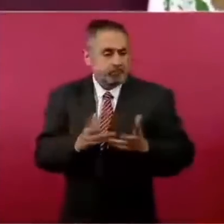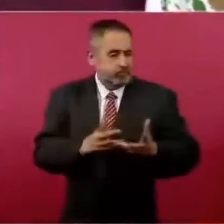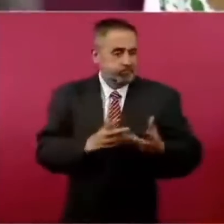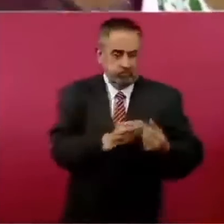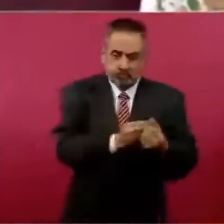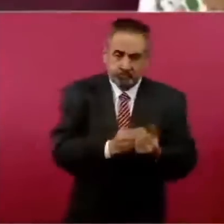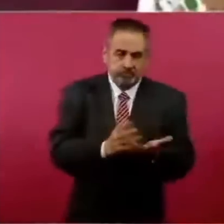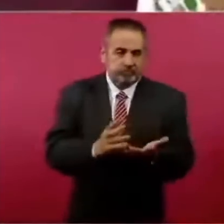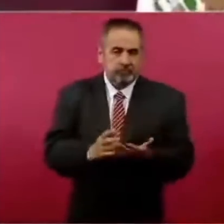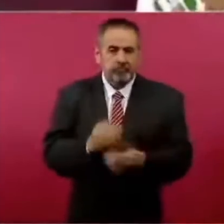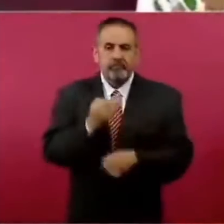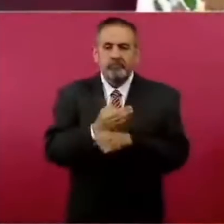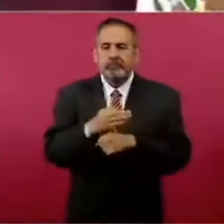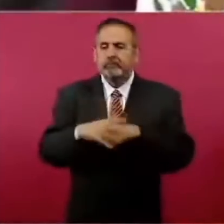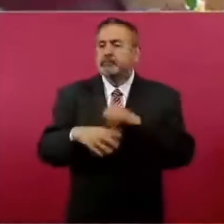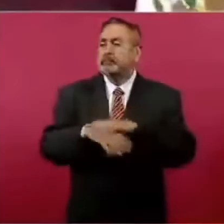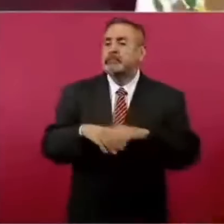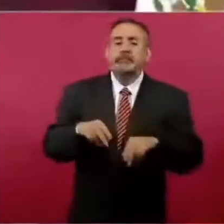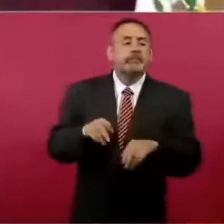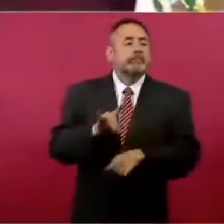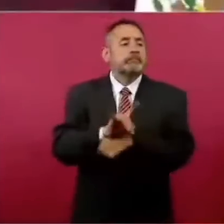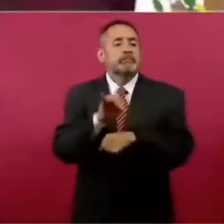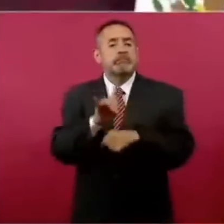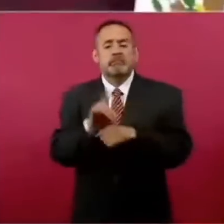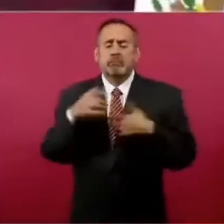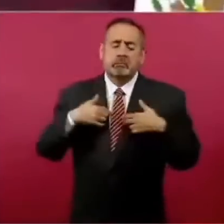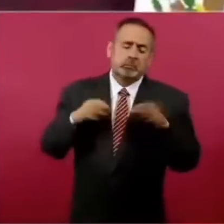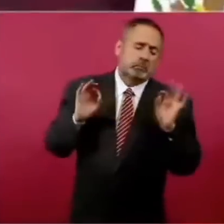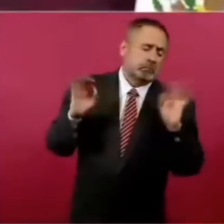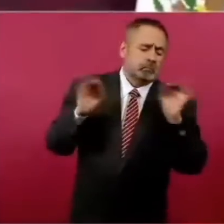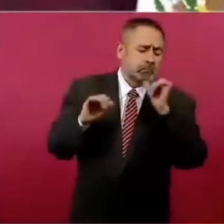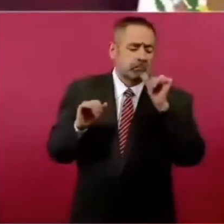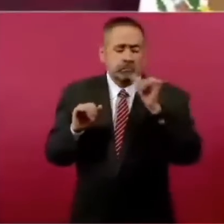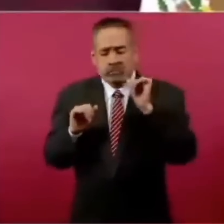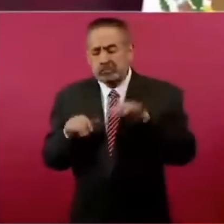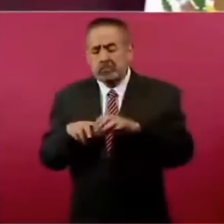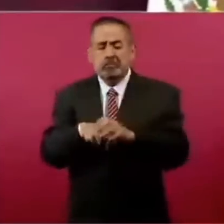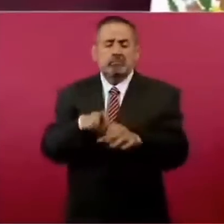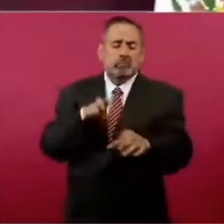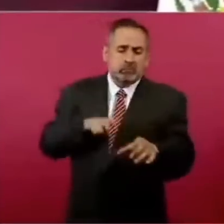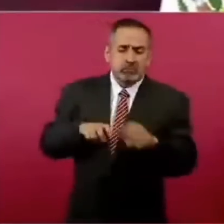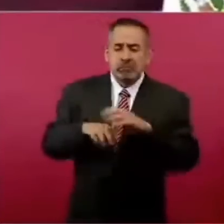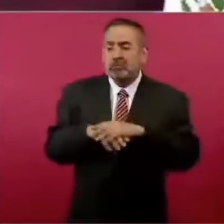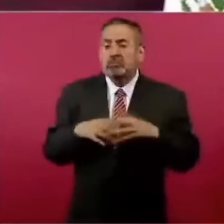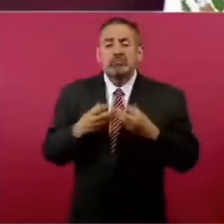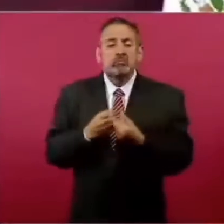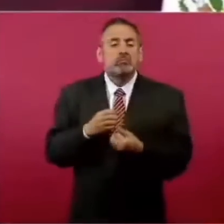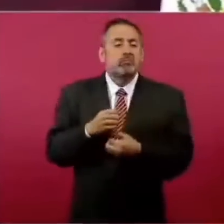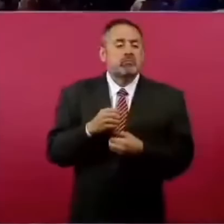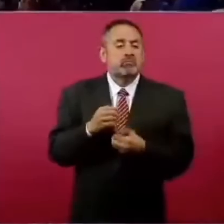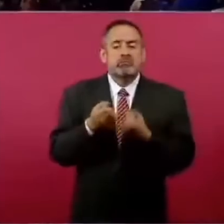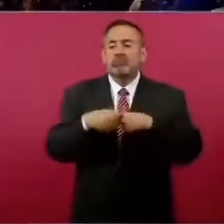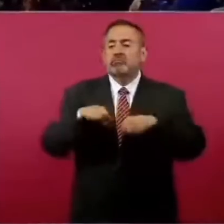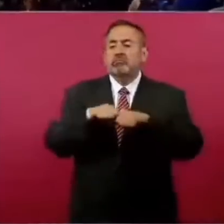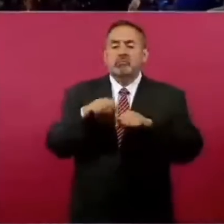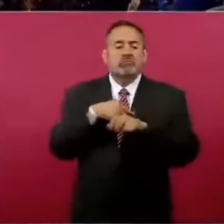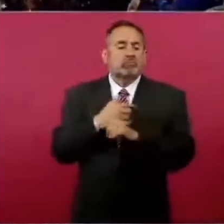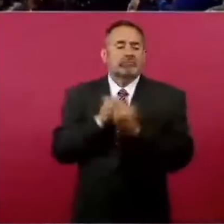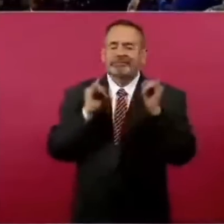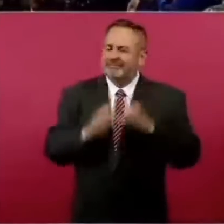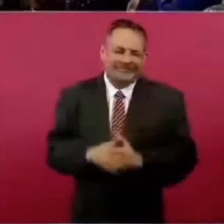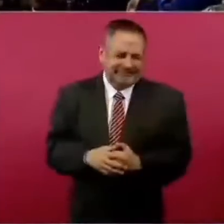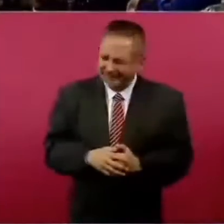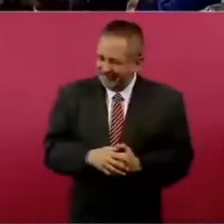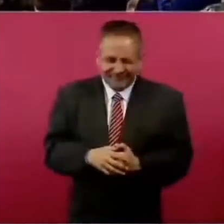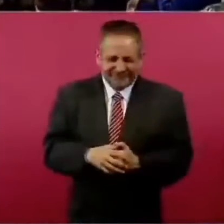Ya no es, yo no pertenezco a ningún partido, soy de la sociedad civil, yo soy